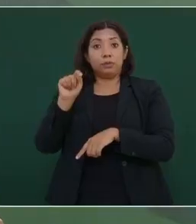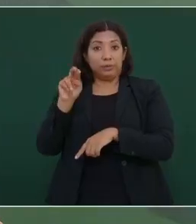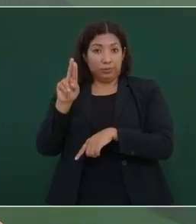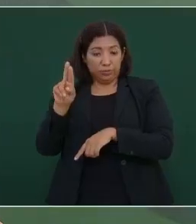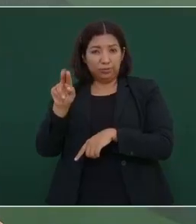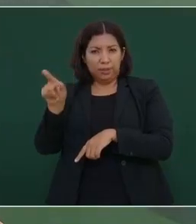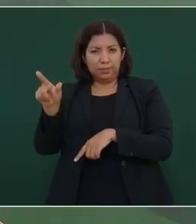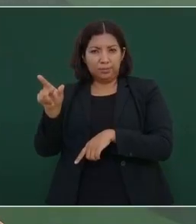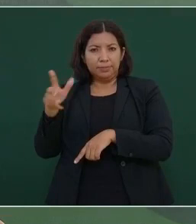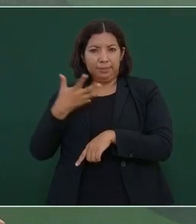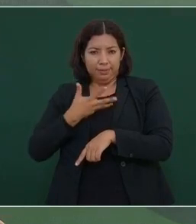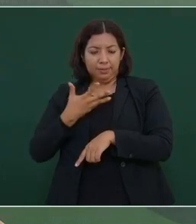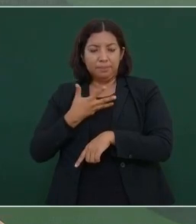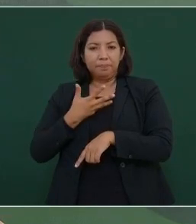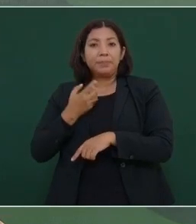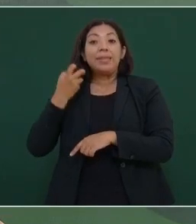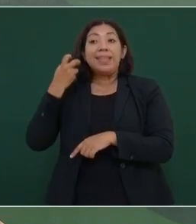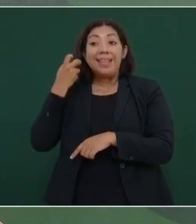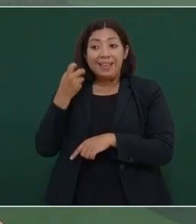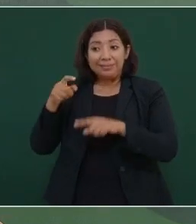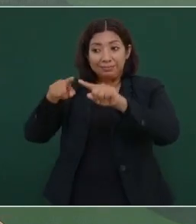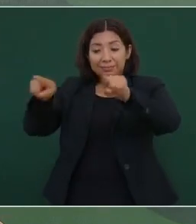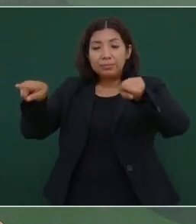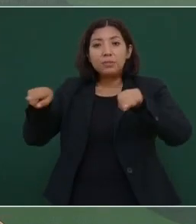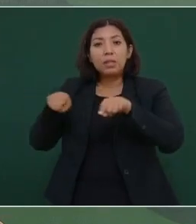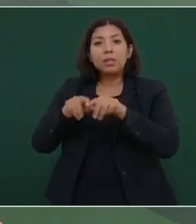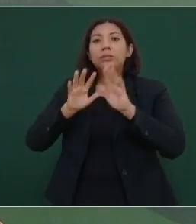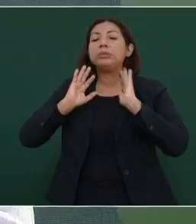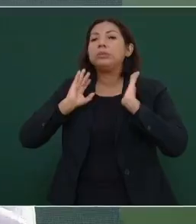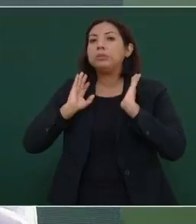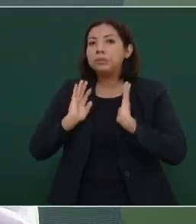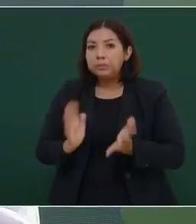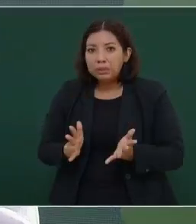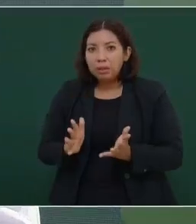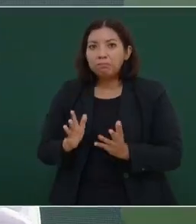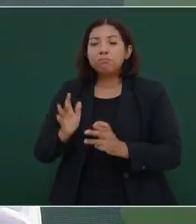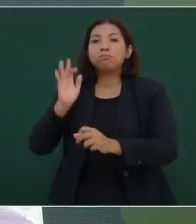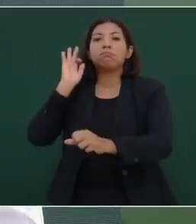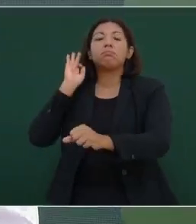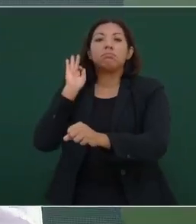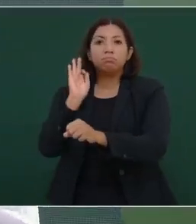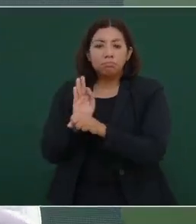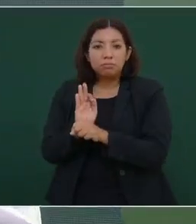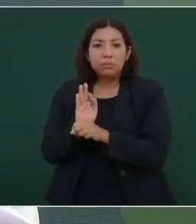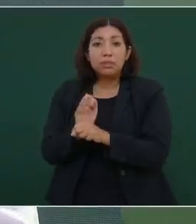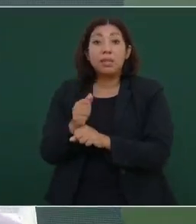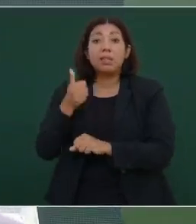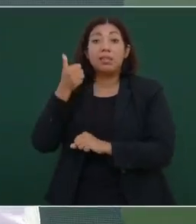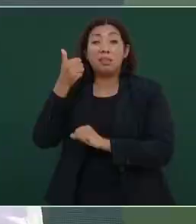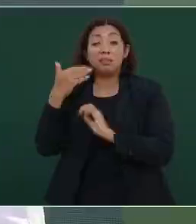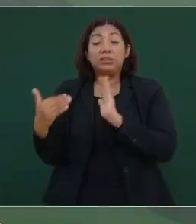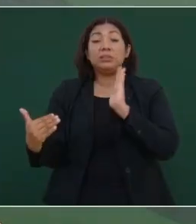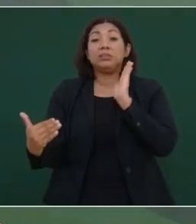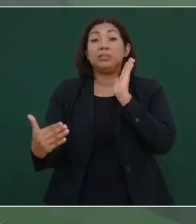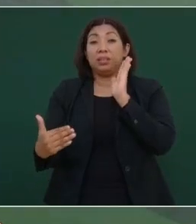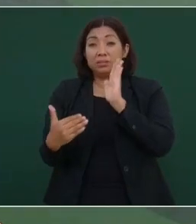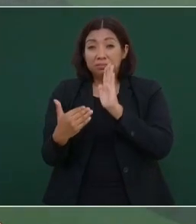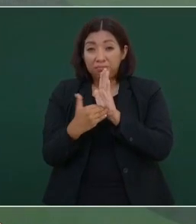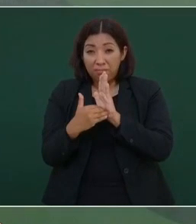convirtieron en reservas naturales protegidas. 16 mil hectáreas.